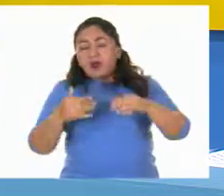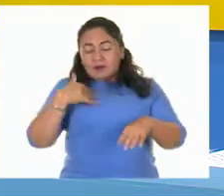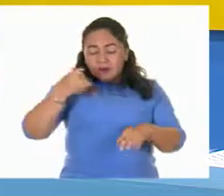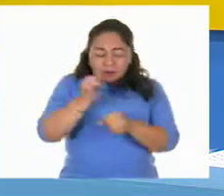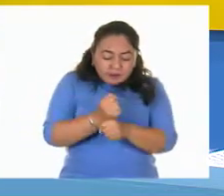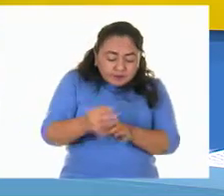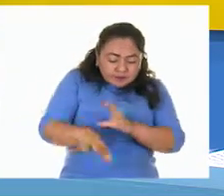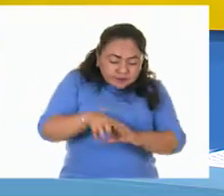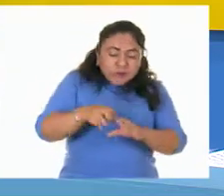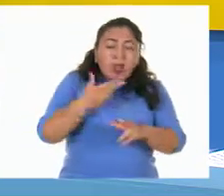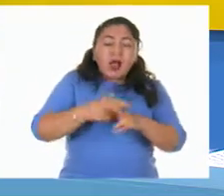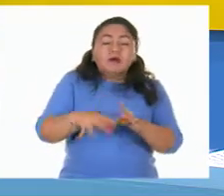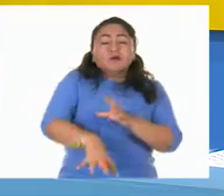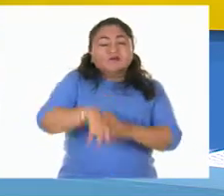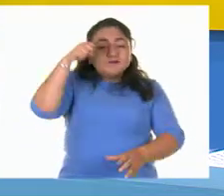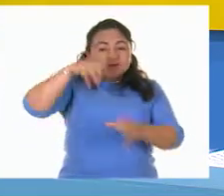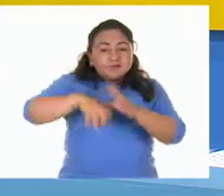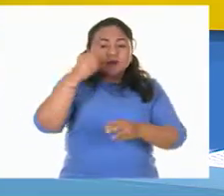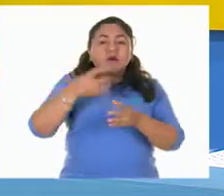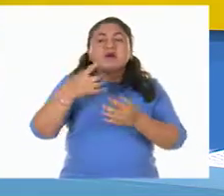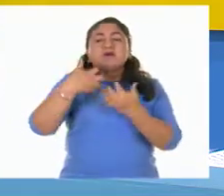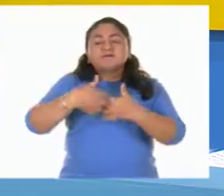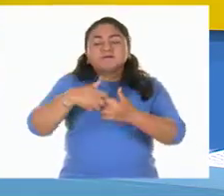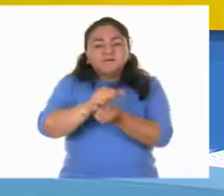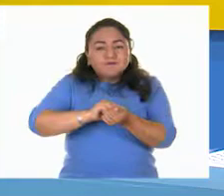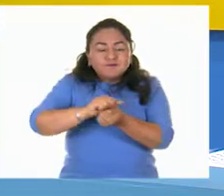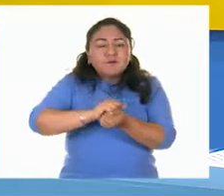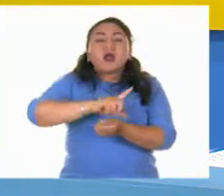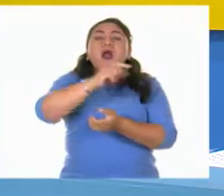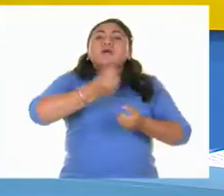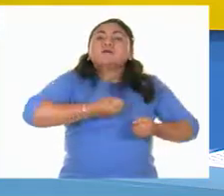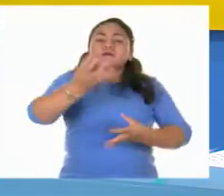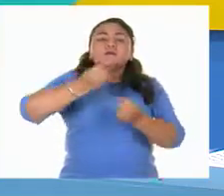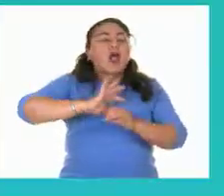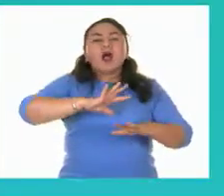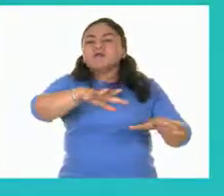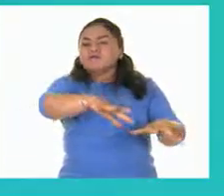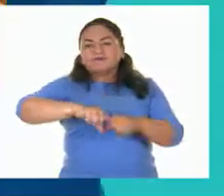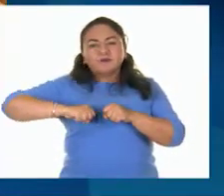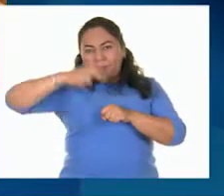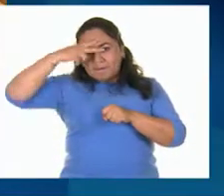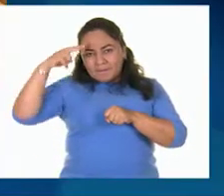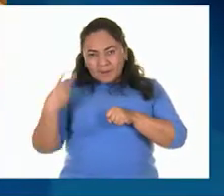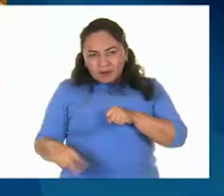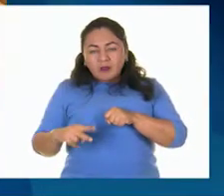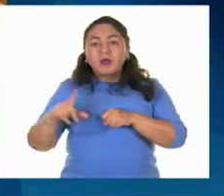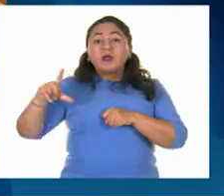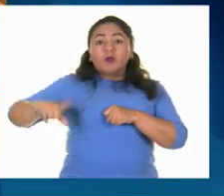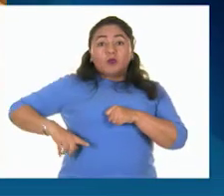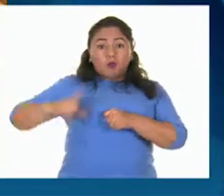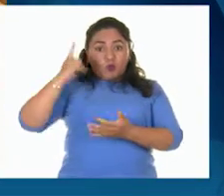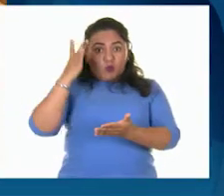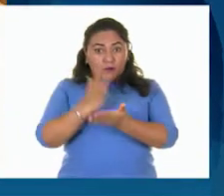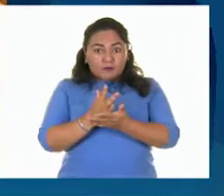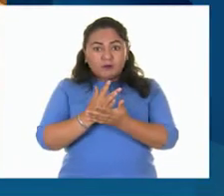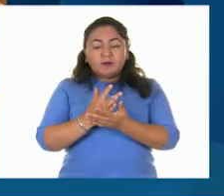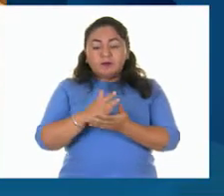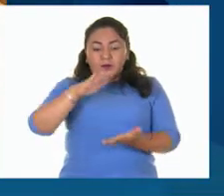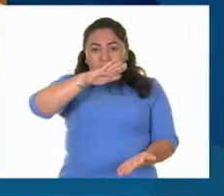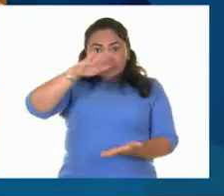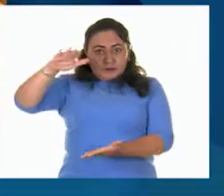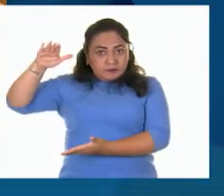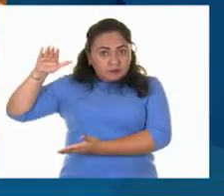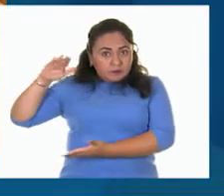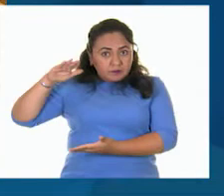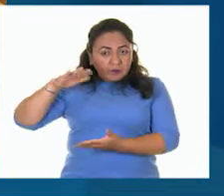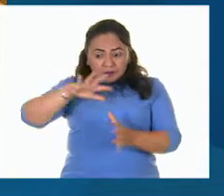exploración hasta la extracción, la refinación y la comercialización. Así, el gobierno no solo se quedaba con los barriles,